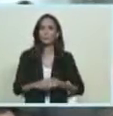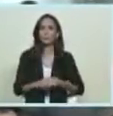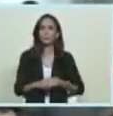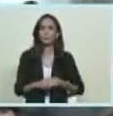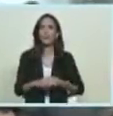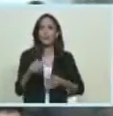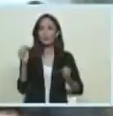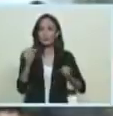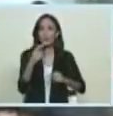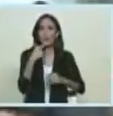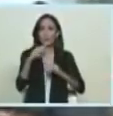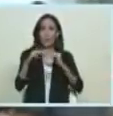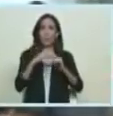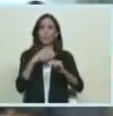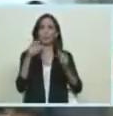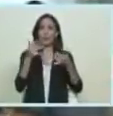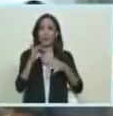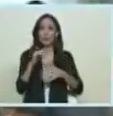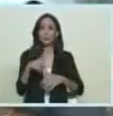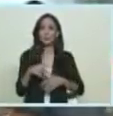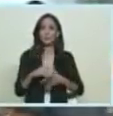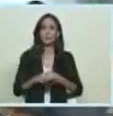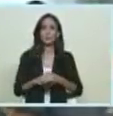mensaje, que es, claro que sí.